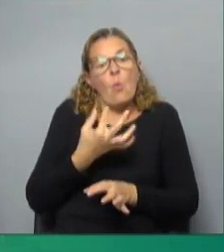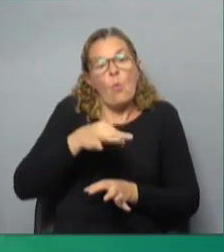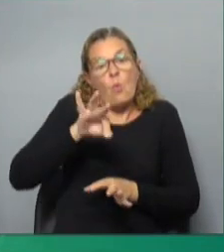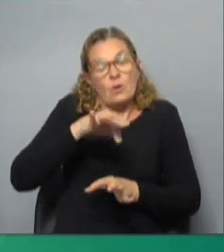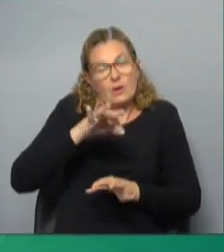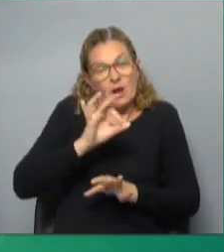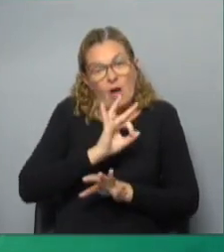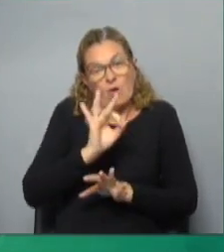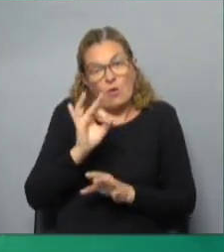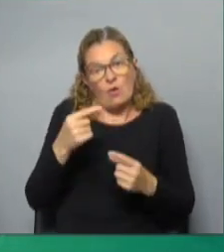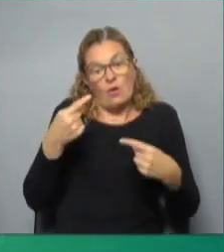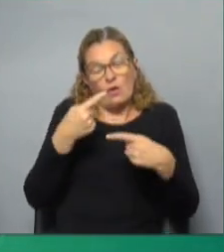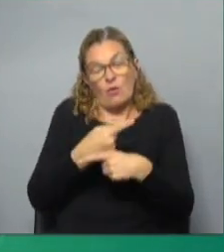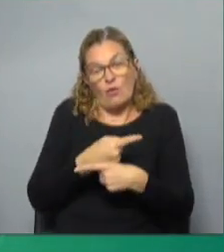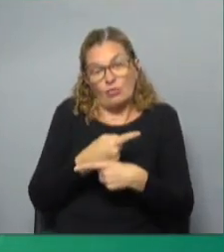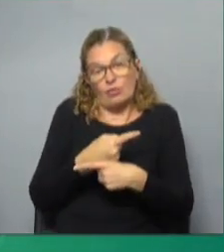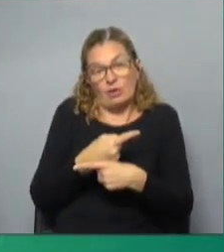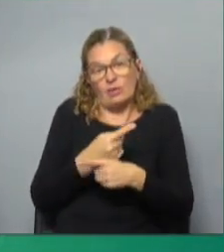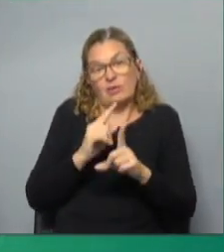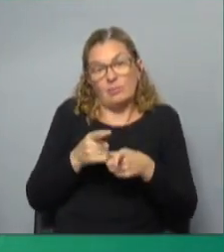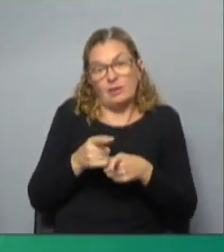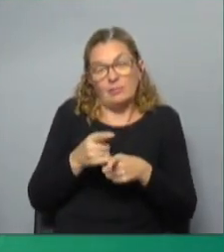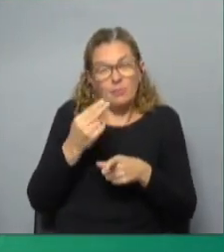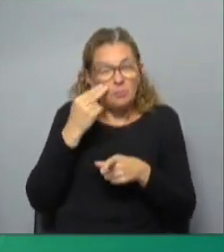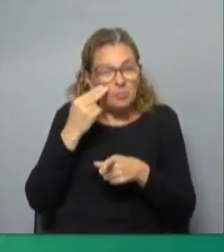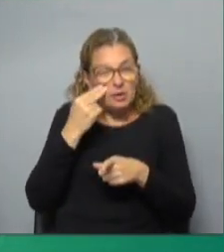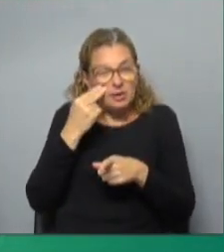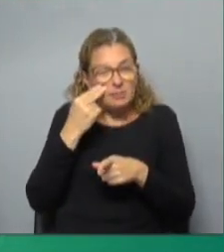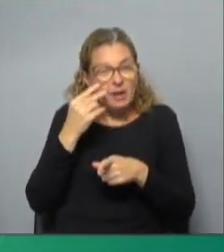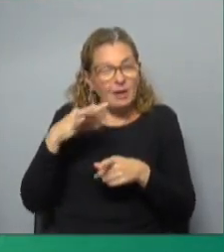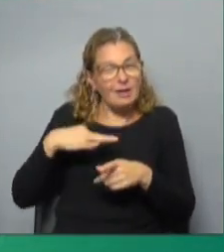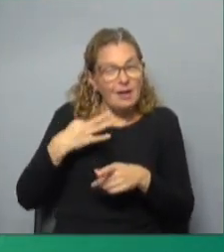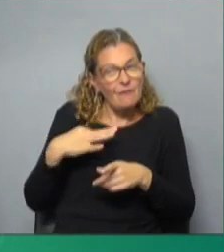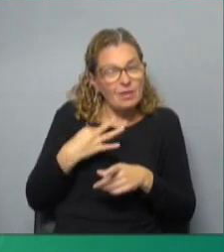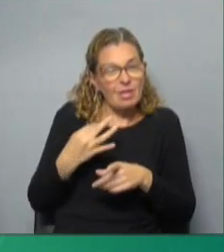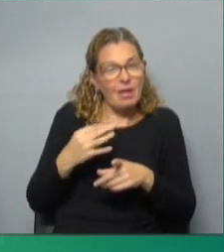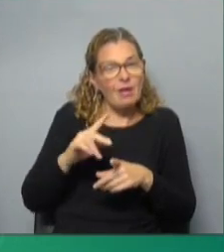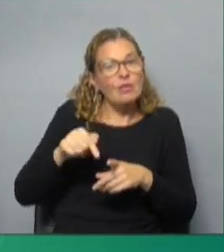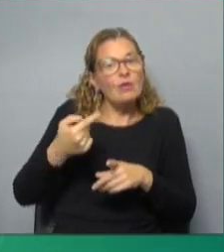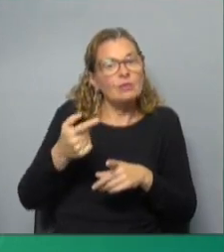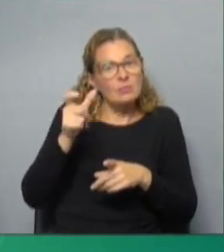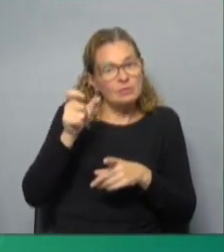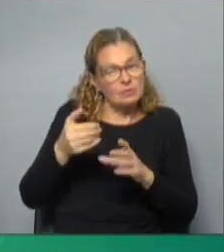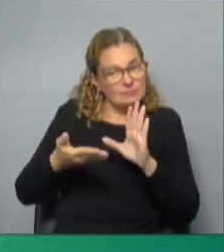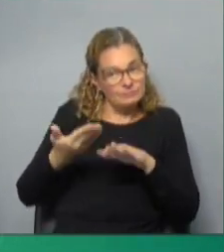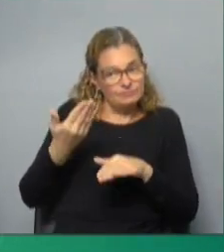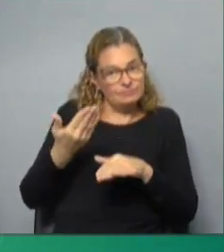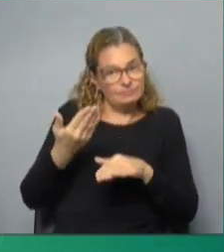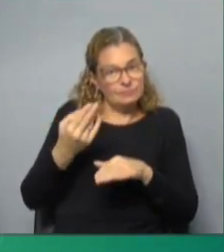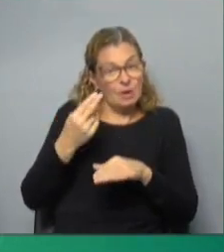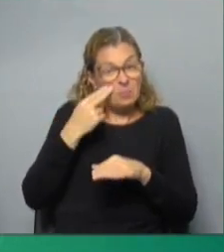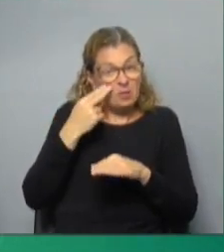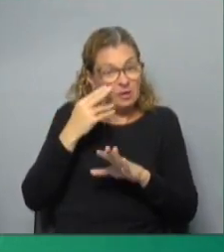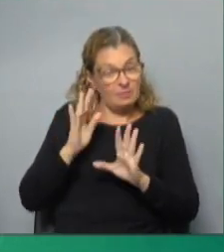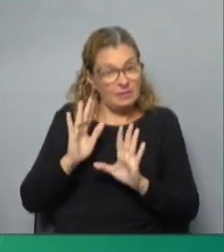contra delitos donde en realidad el riesgo de vida es mayor si no se actúa